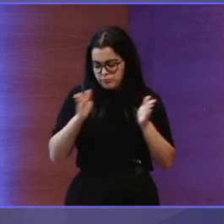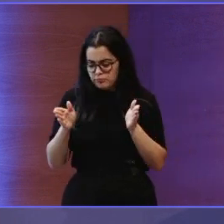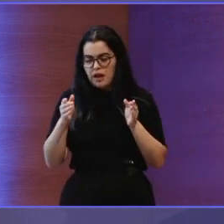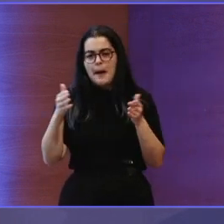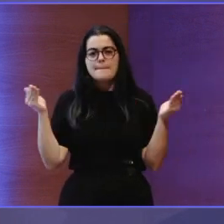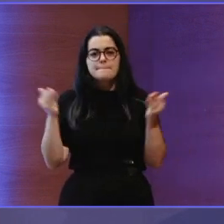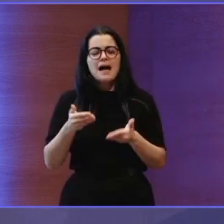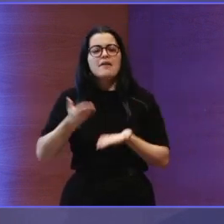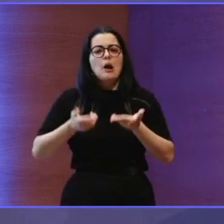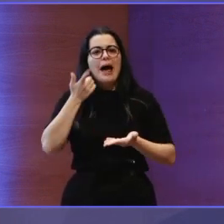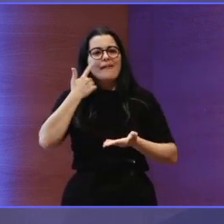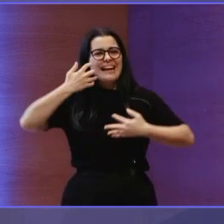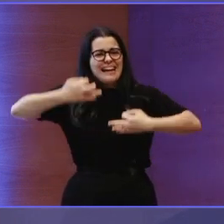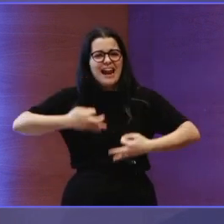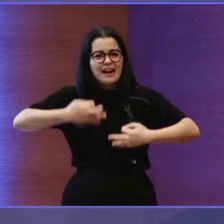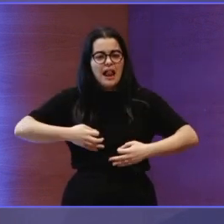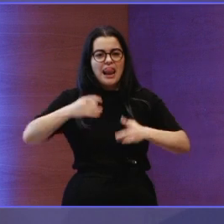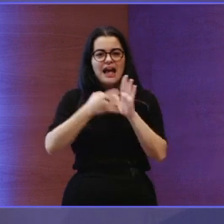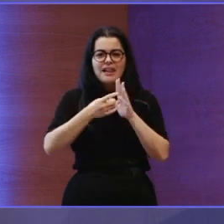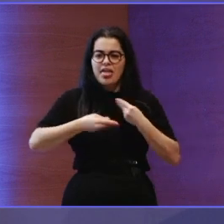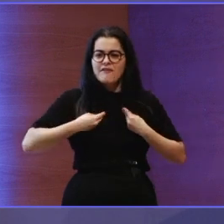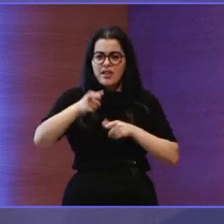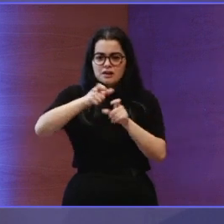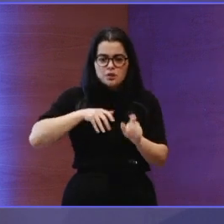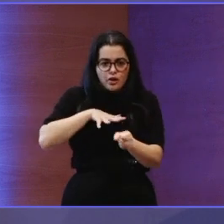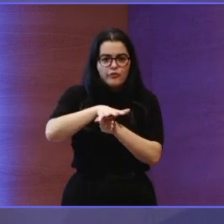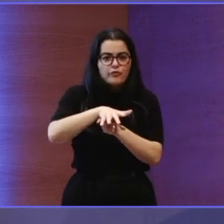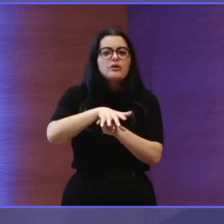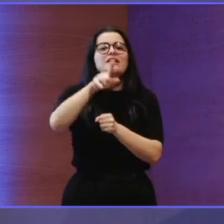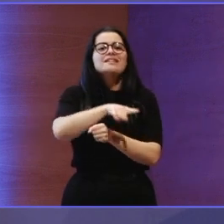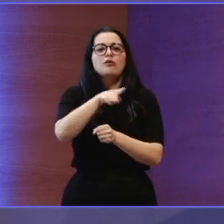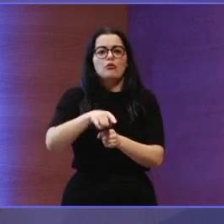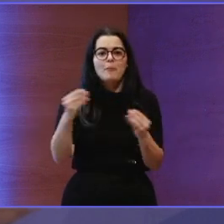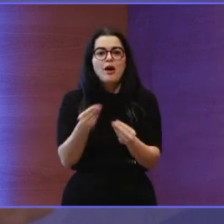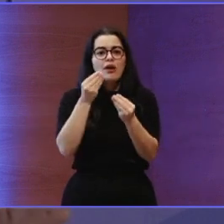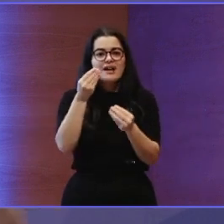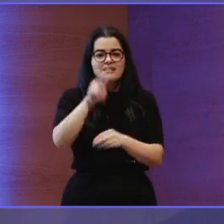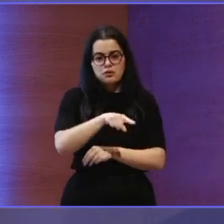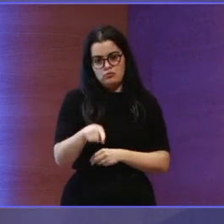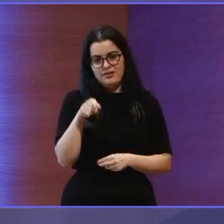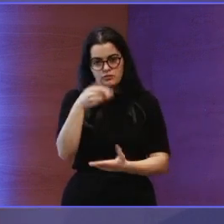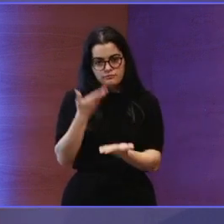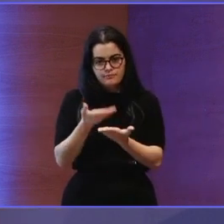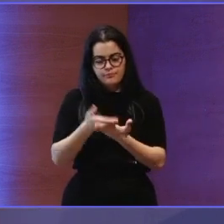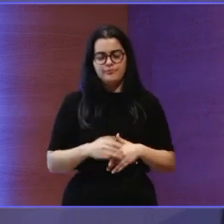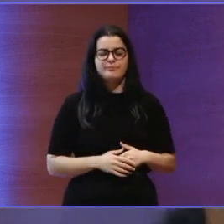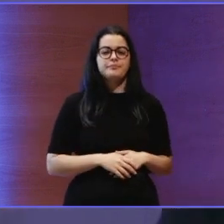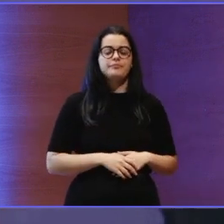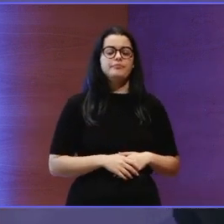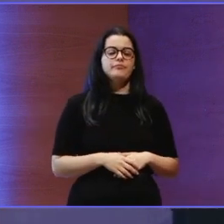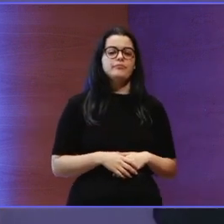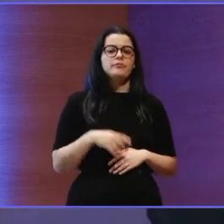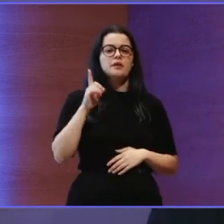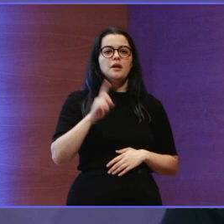hay cambos cambios en la calidad de vida de de las personas luego Sí también me gustaría eh plantear